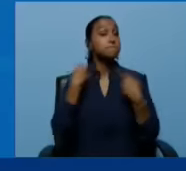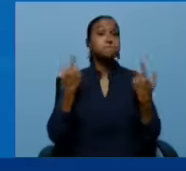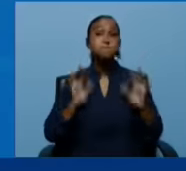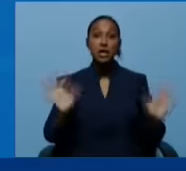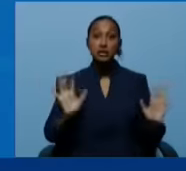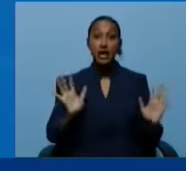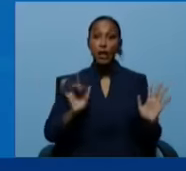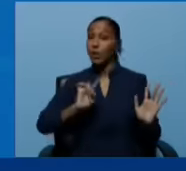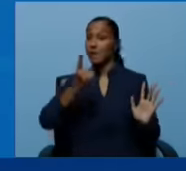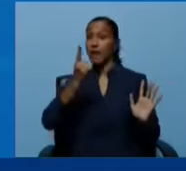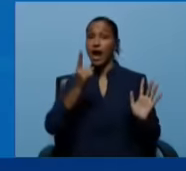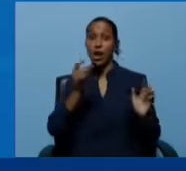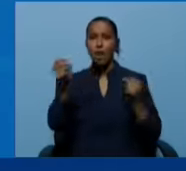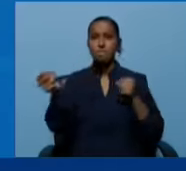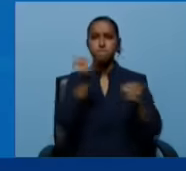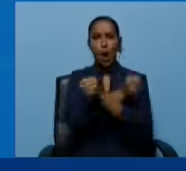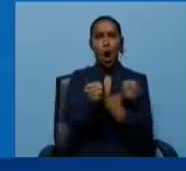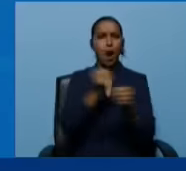patada. Pero rapidito.